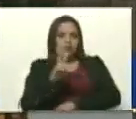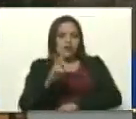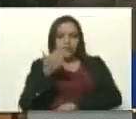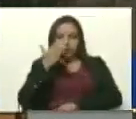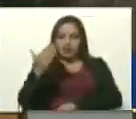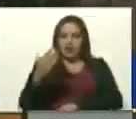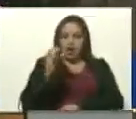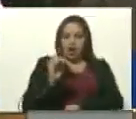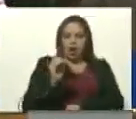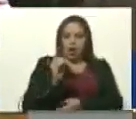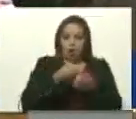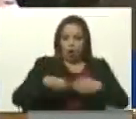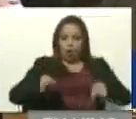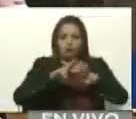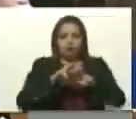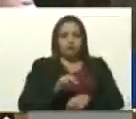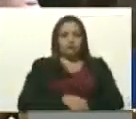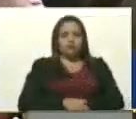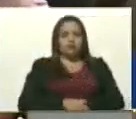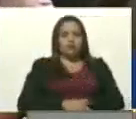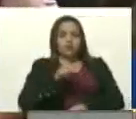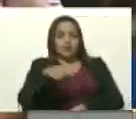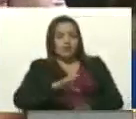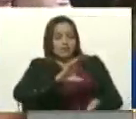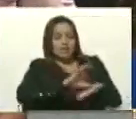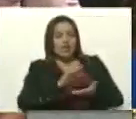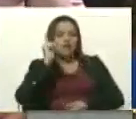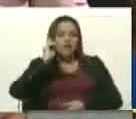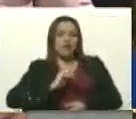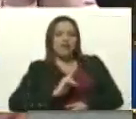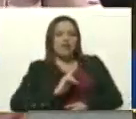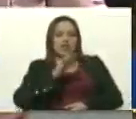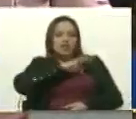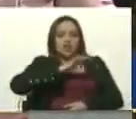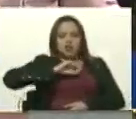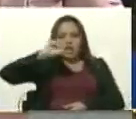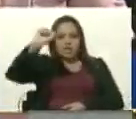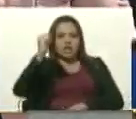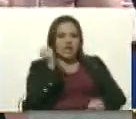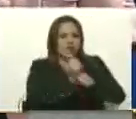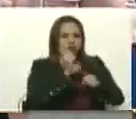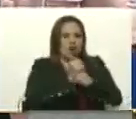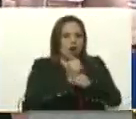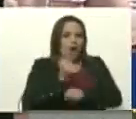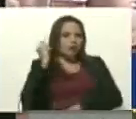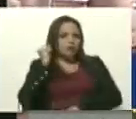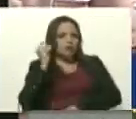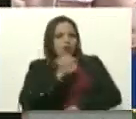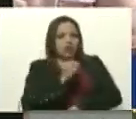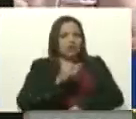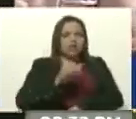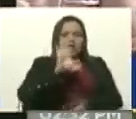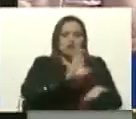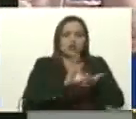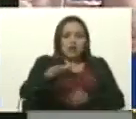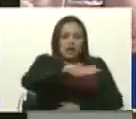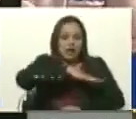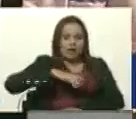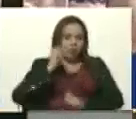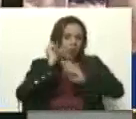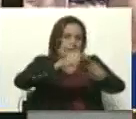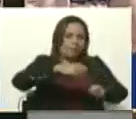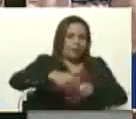ONU, autoridades de la Central Bolivariana Socialista de Trabajadores y Trabajadoras de la Ciudad, el Campo y la Pesca,